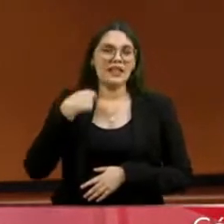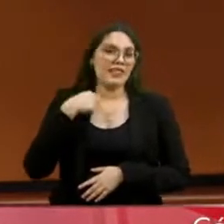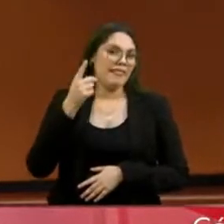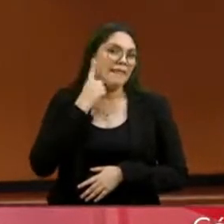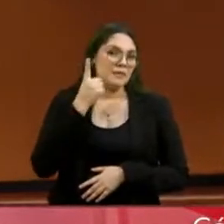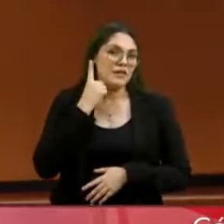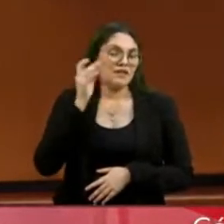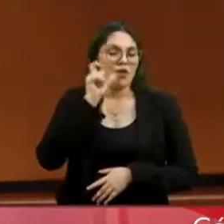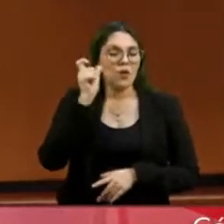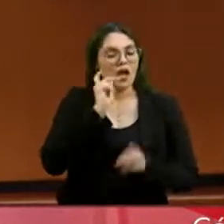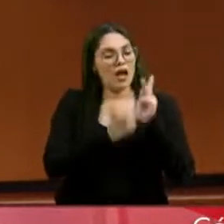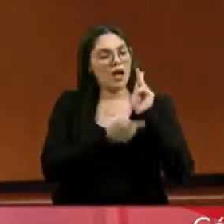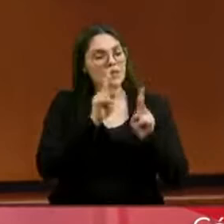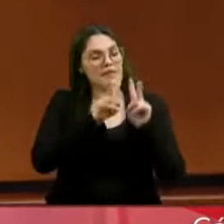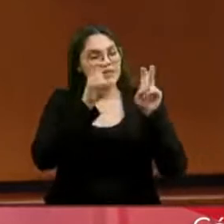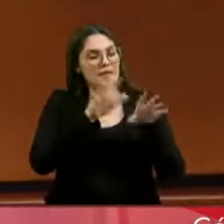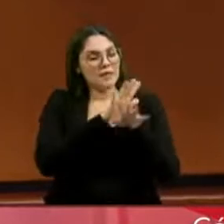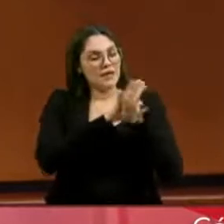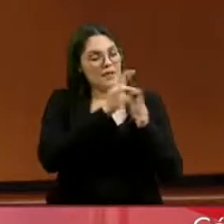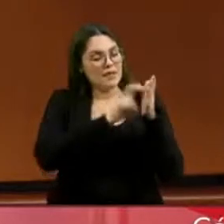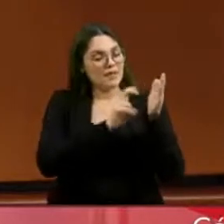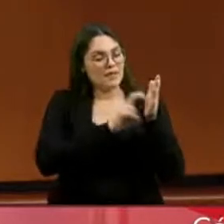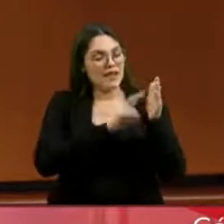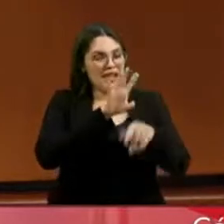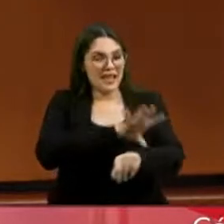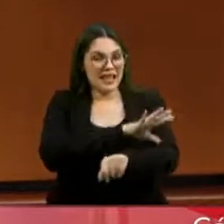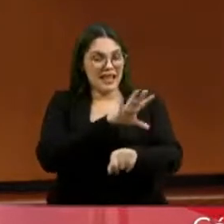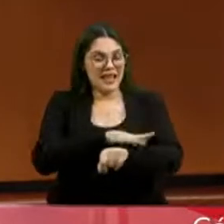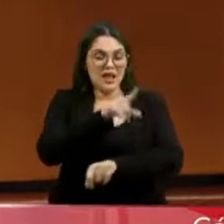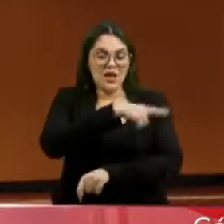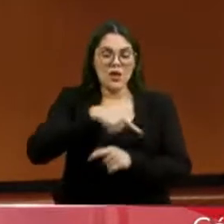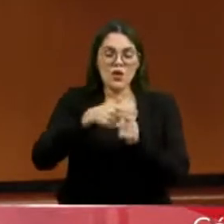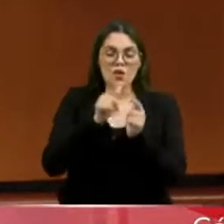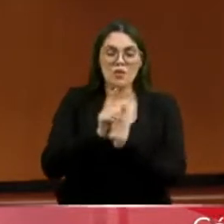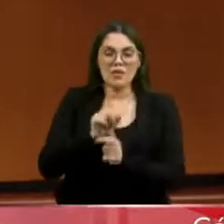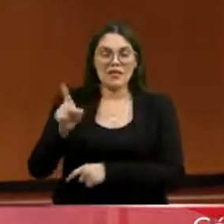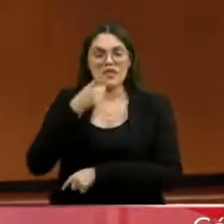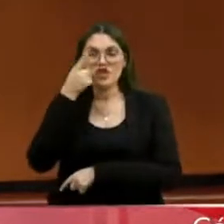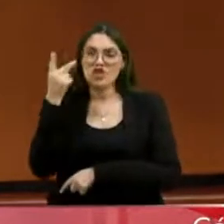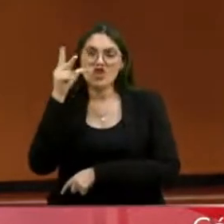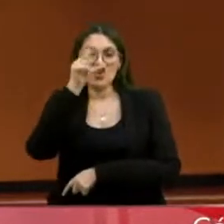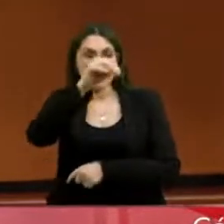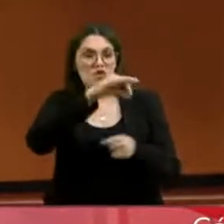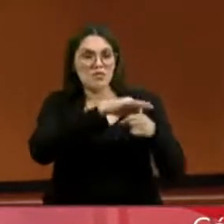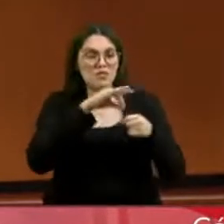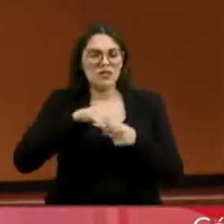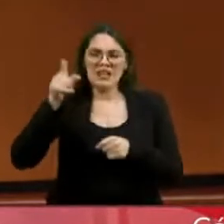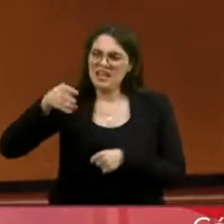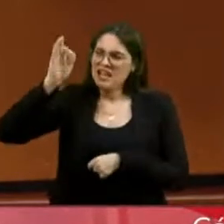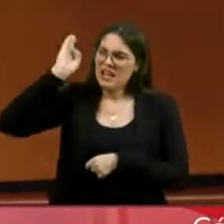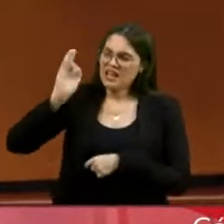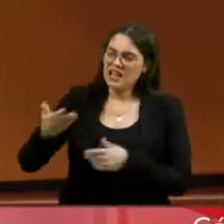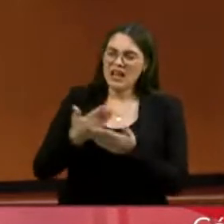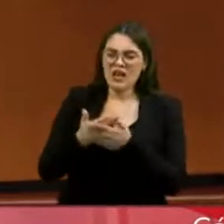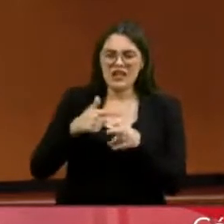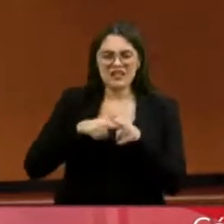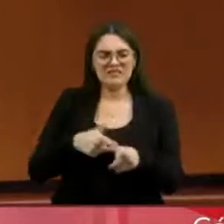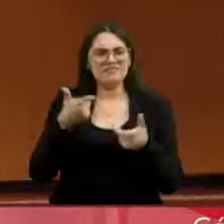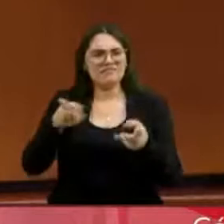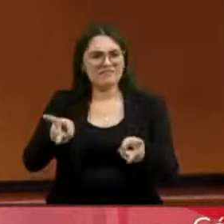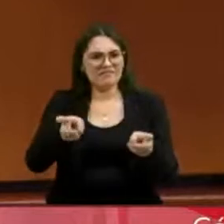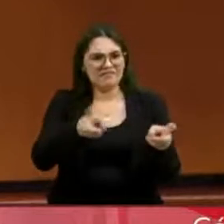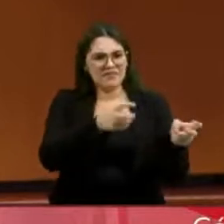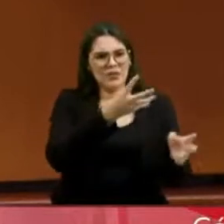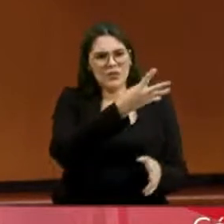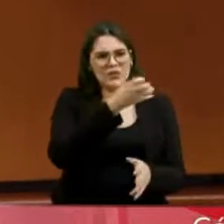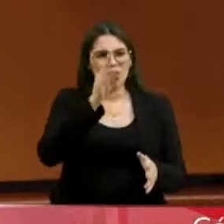constitucional en materia eléctrica, la oposición al votar en contra permitió que nos sigan saqueando con 490,000 millones